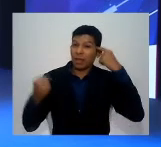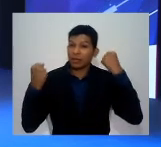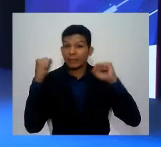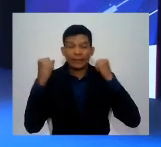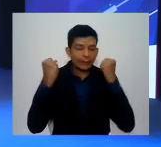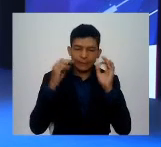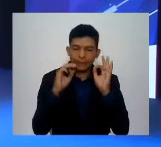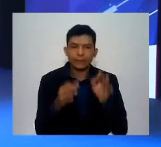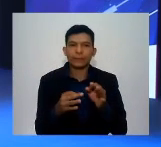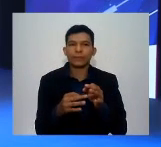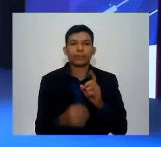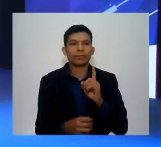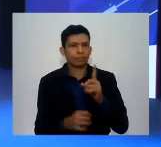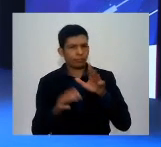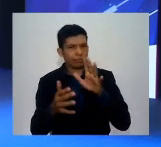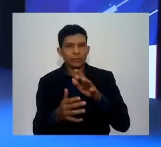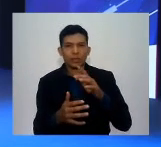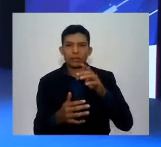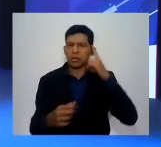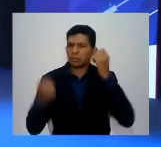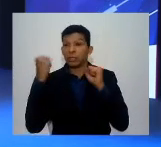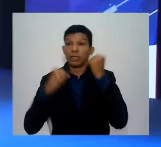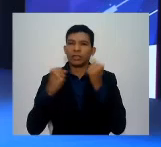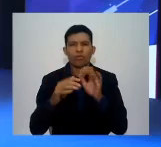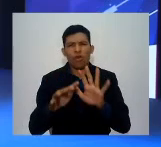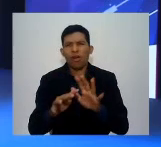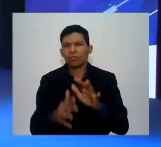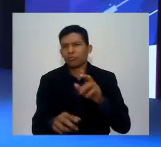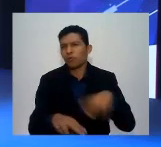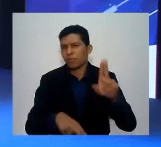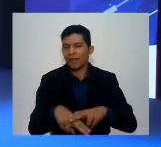Entonces, no es la primera pandemia en que utilizamos medidores